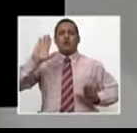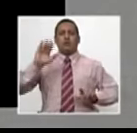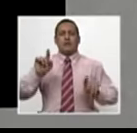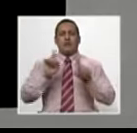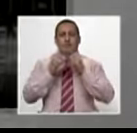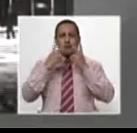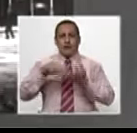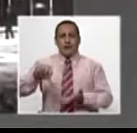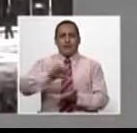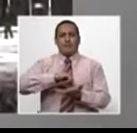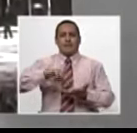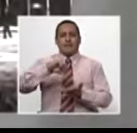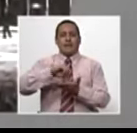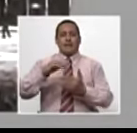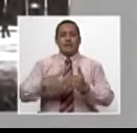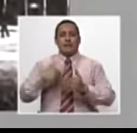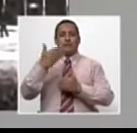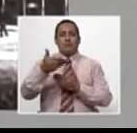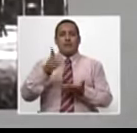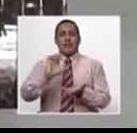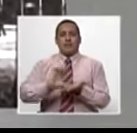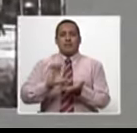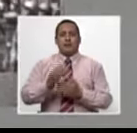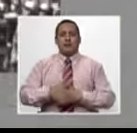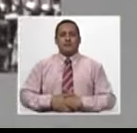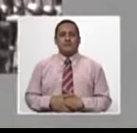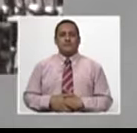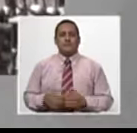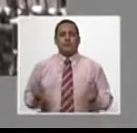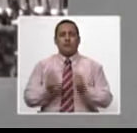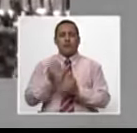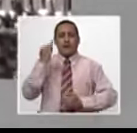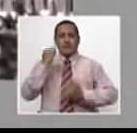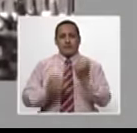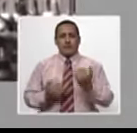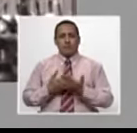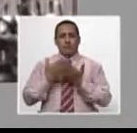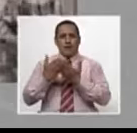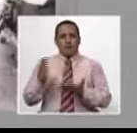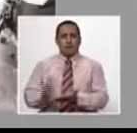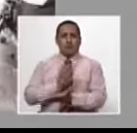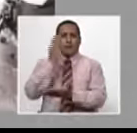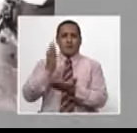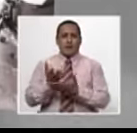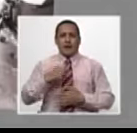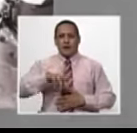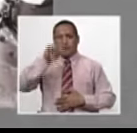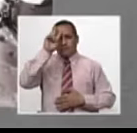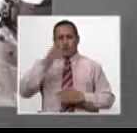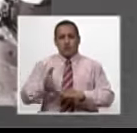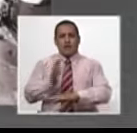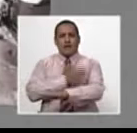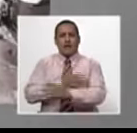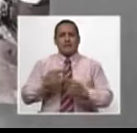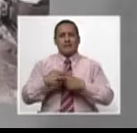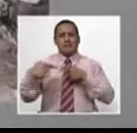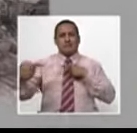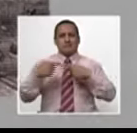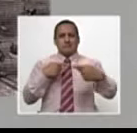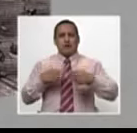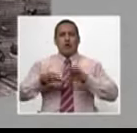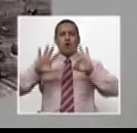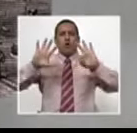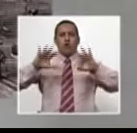la independencia, la capital, luego Lima. Con lo que al finalizar los conflictos, el Perú se hallaba dividido